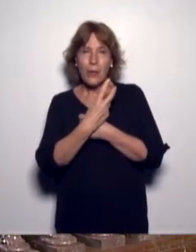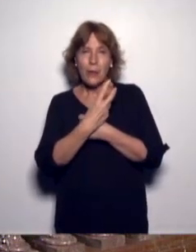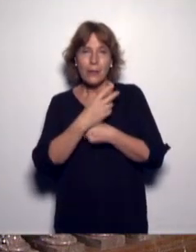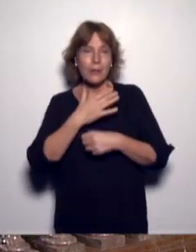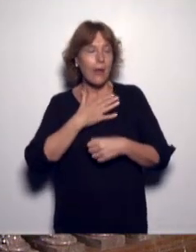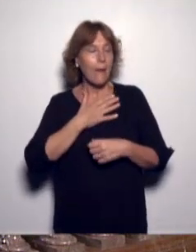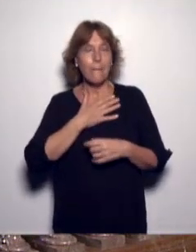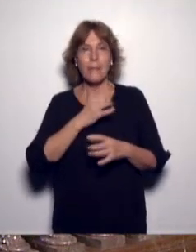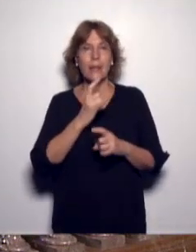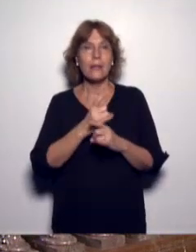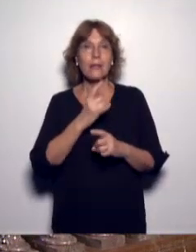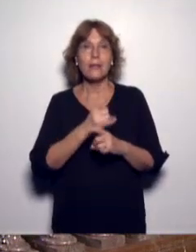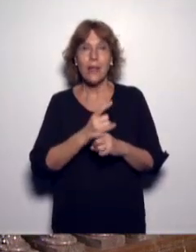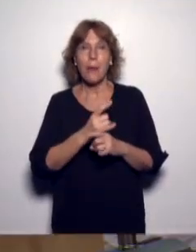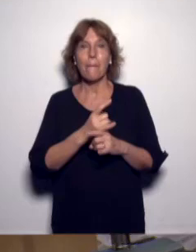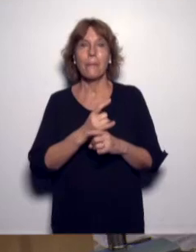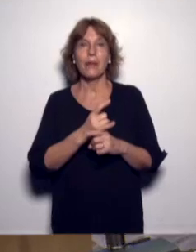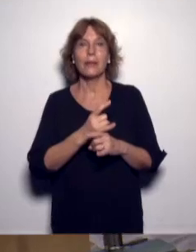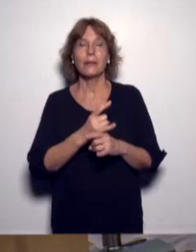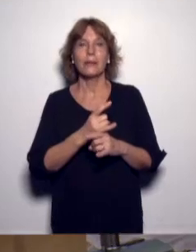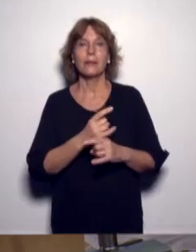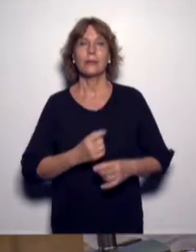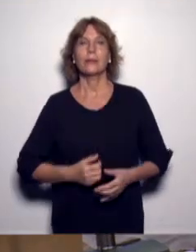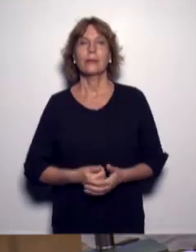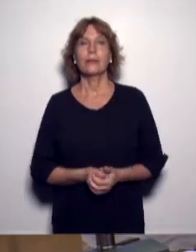pongo mi esperanza.